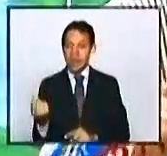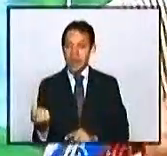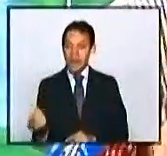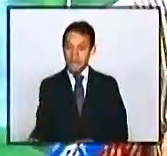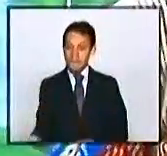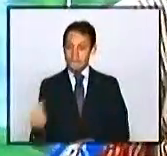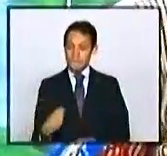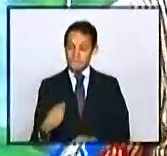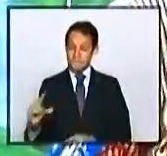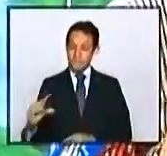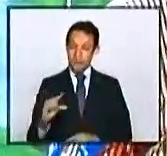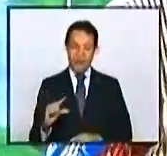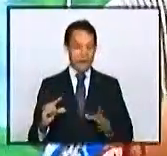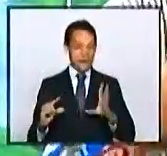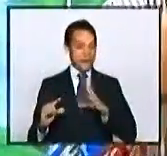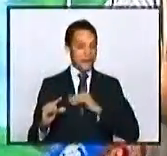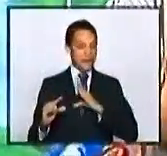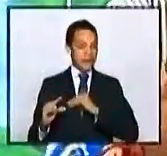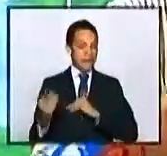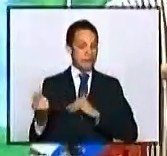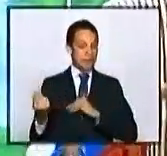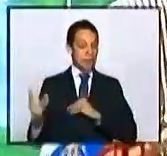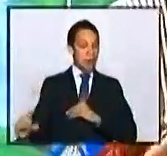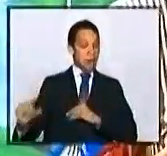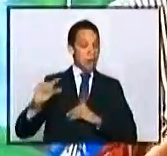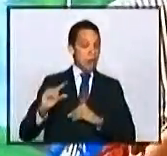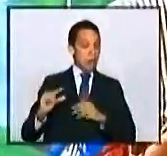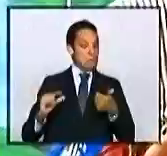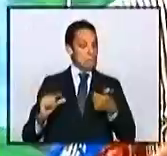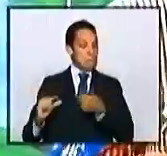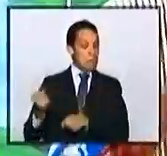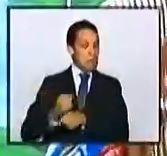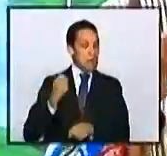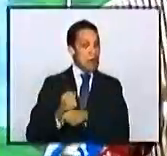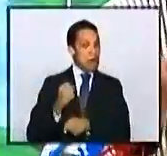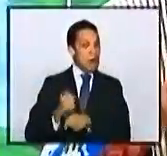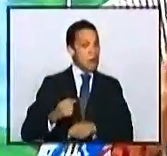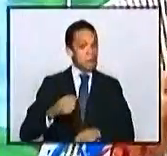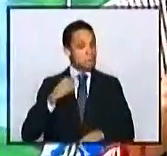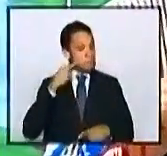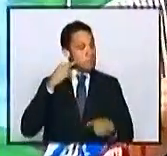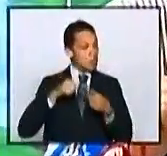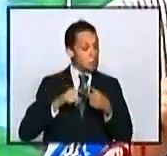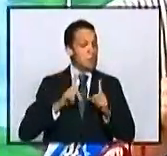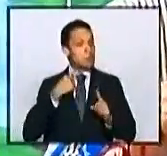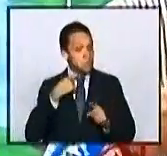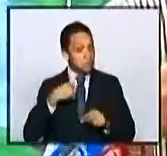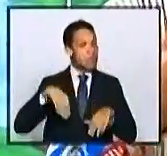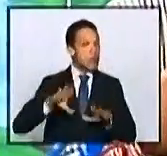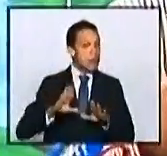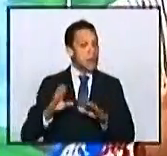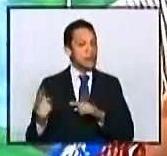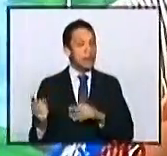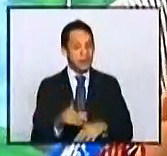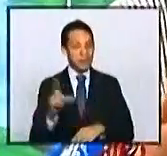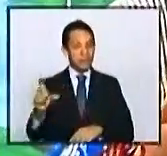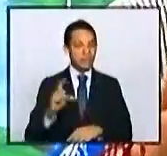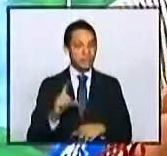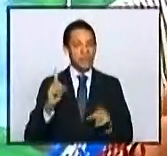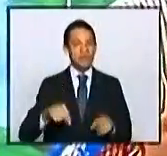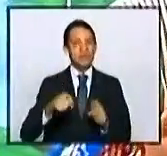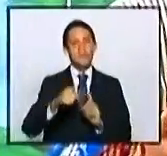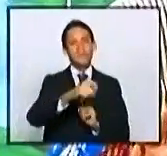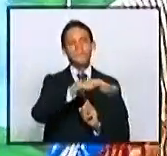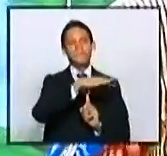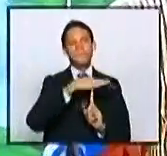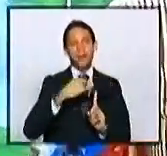empresa puntualmente le canceló sus honorarios o sus servicios, el valor de sus servicios. Pero los entornos laborales también hay que trabajar la